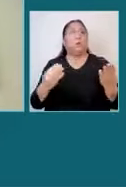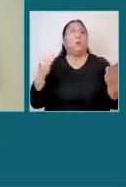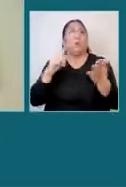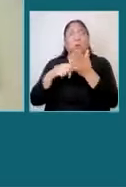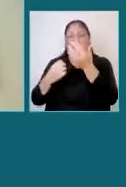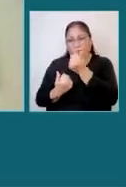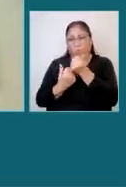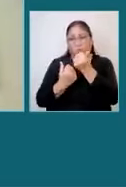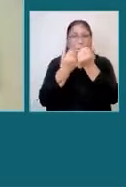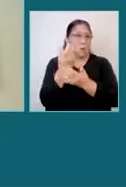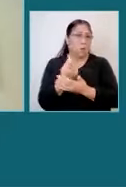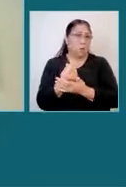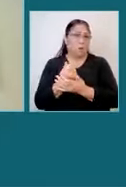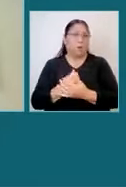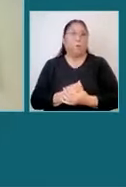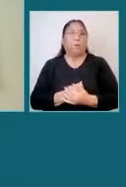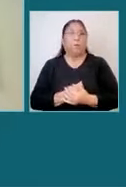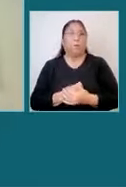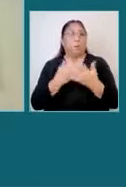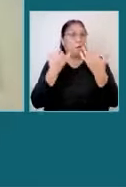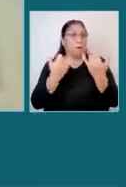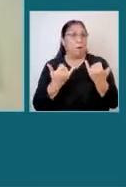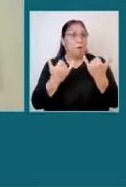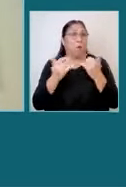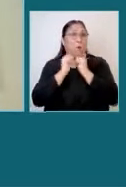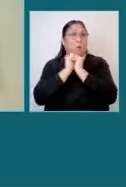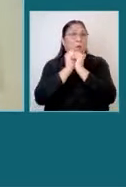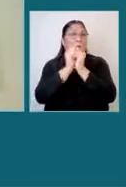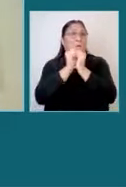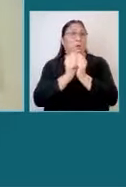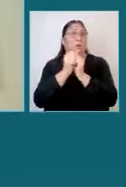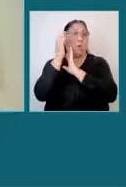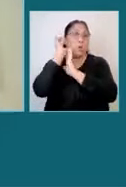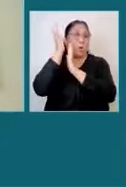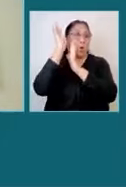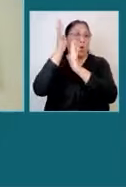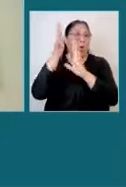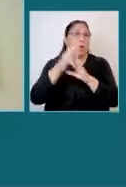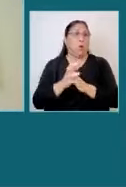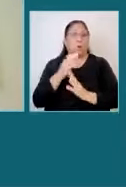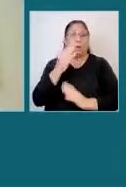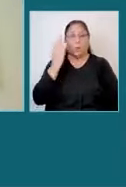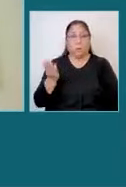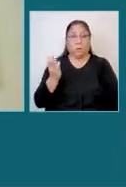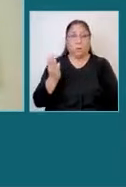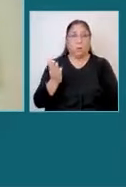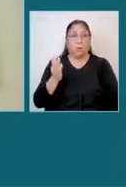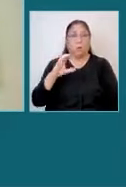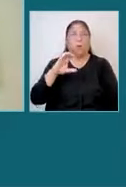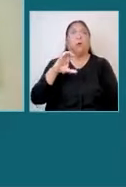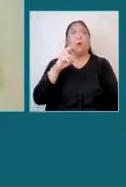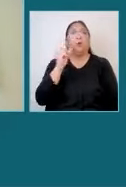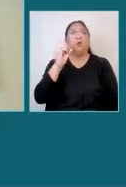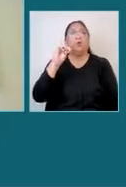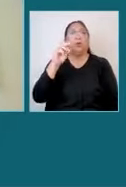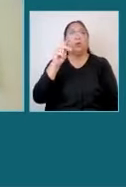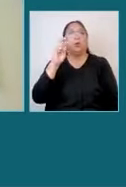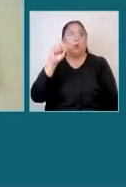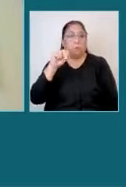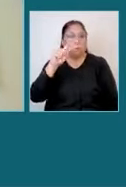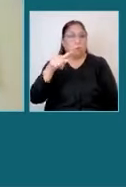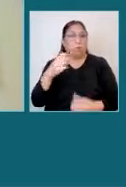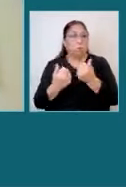Apoyo. En esta oportunidad nos acompañan como ponentes el señor Seon Kim, director del equipo